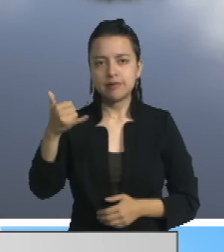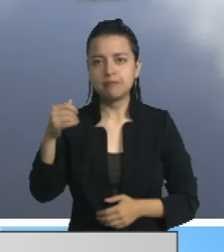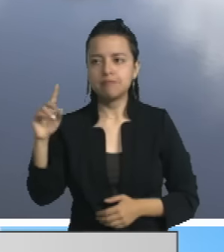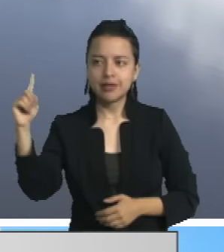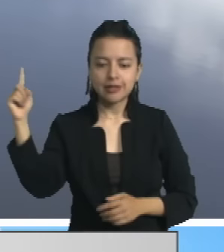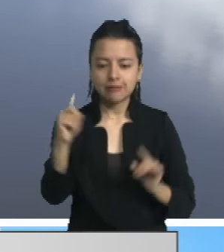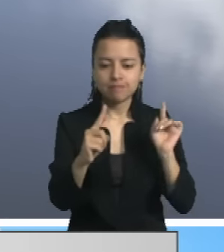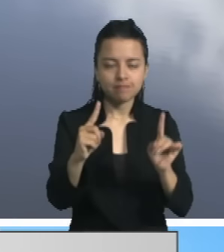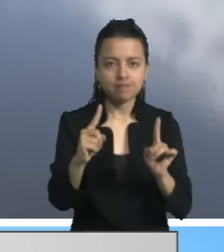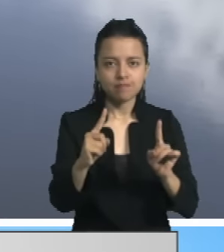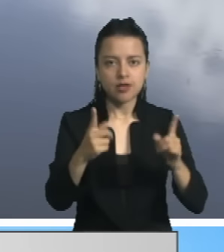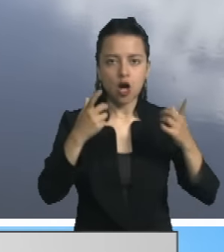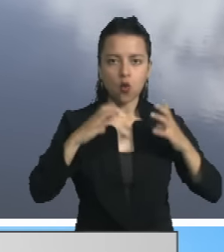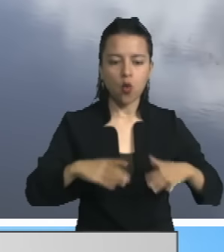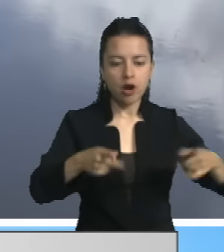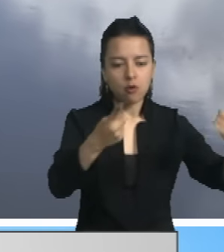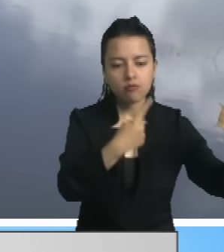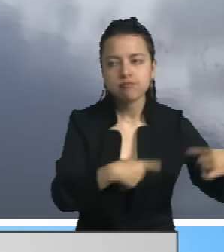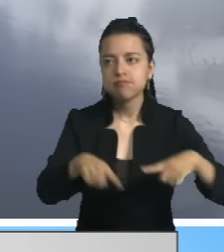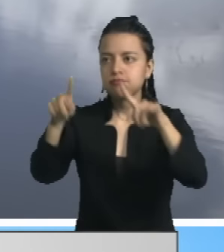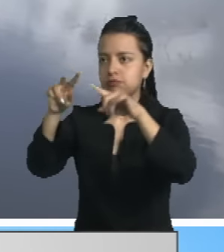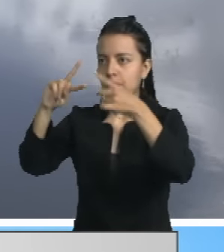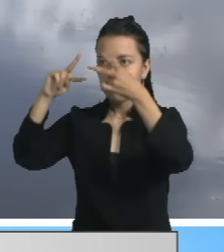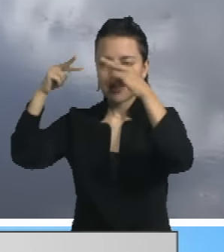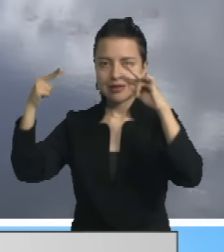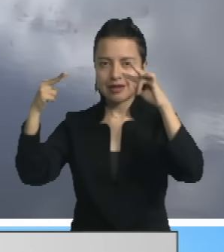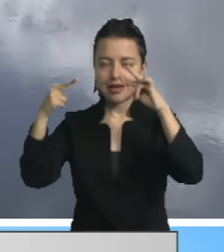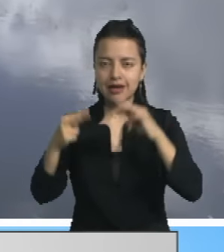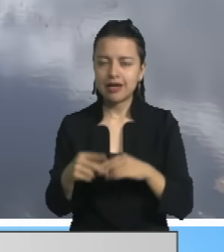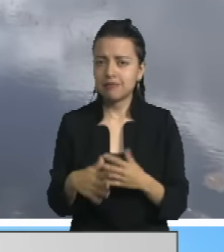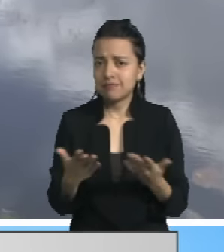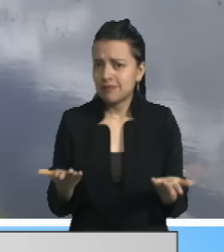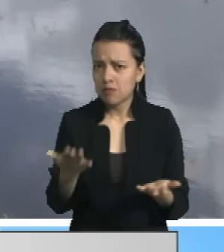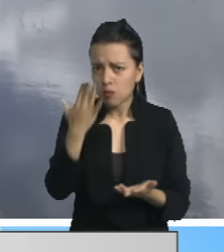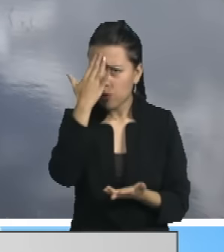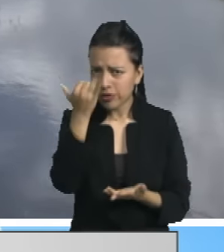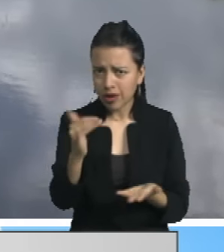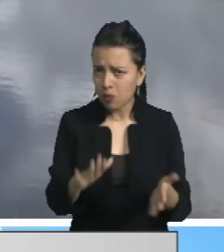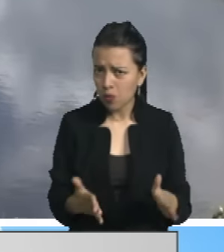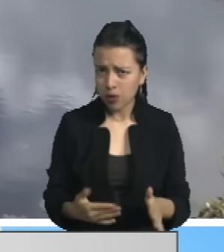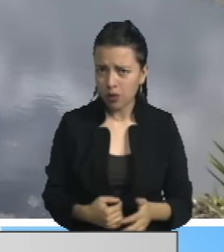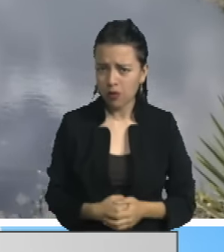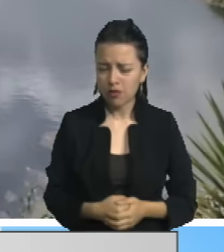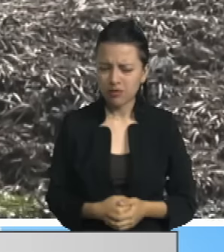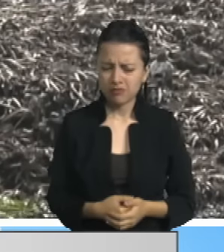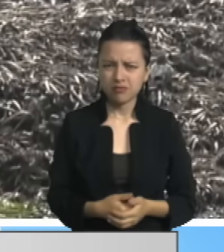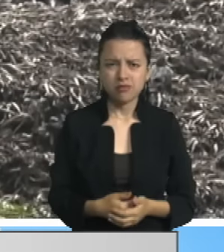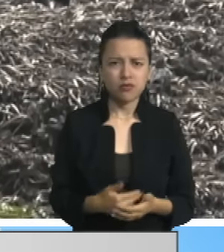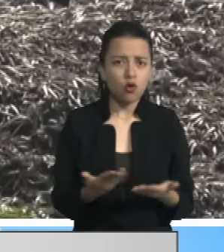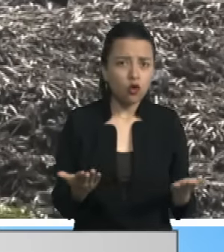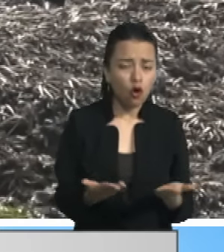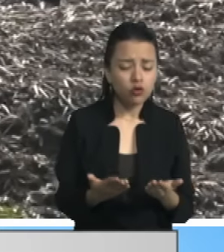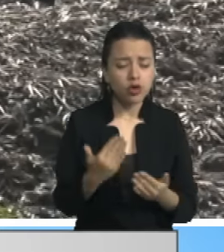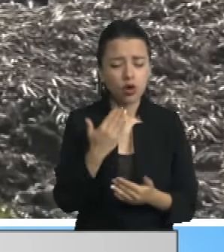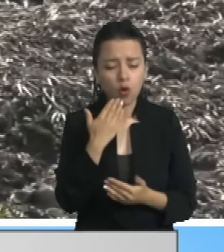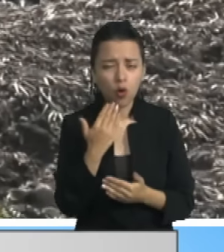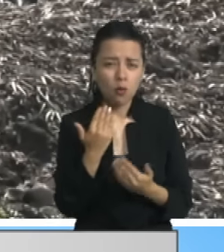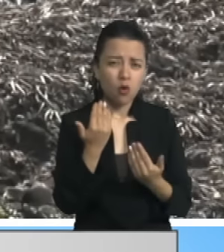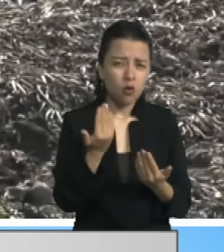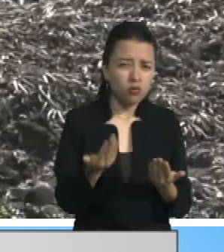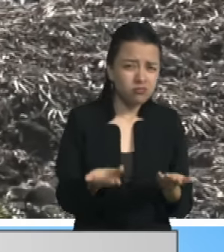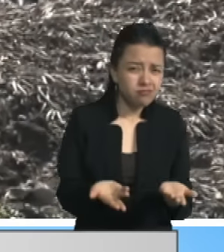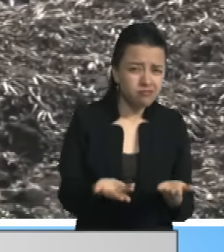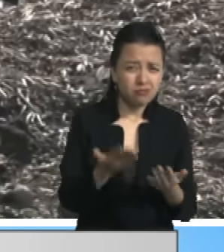eh fue llevado a medicina legal con el fin de terminar las causas le pudieron generar la muerte es importante